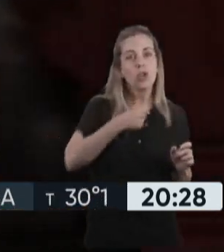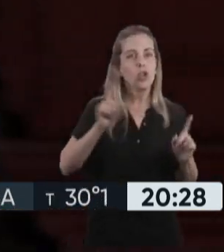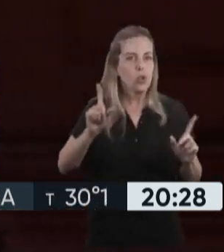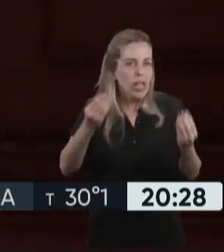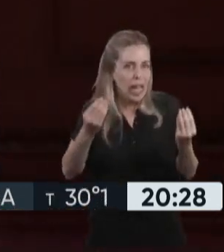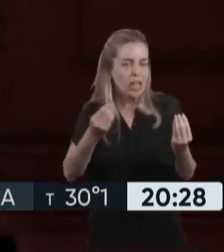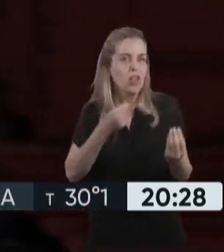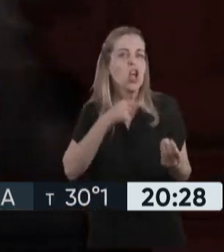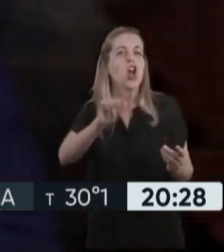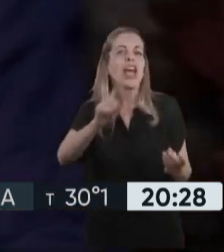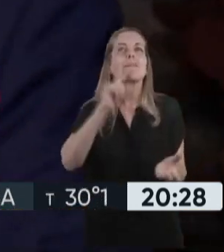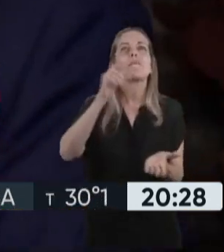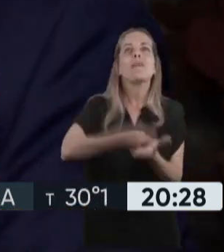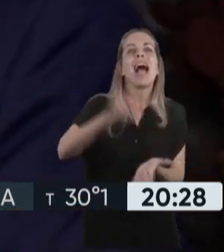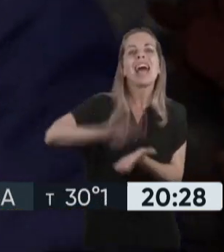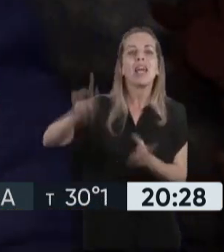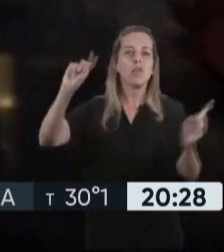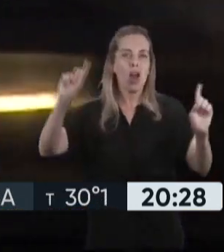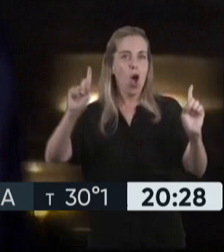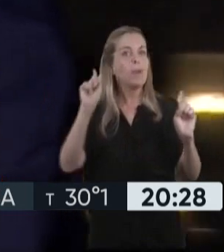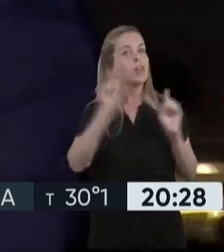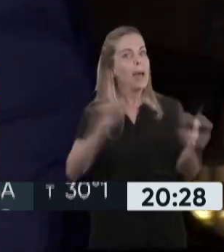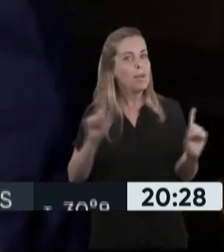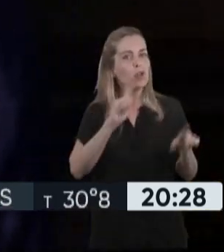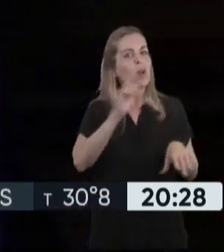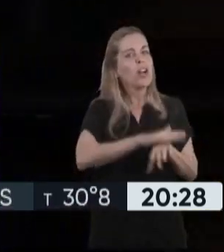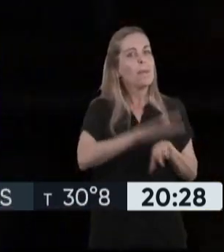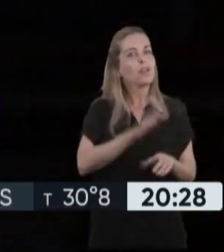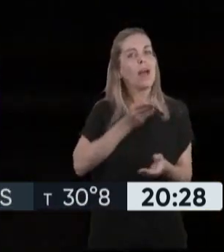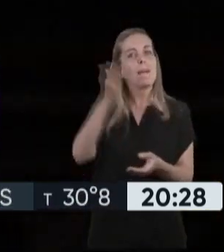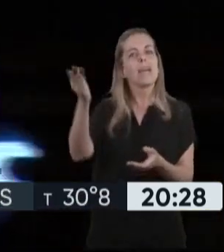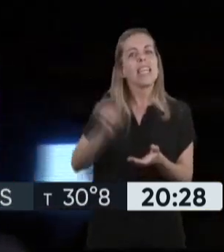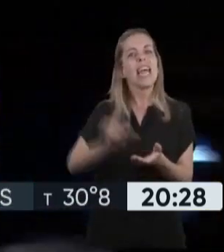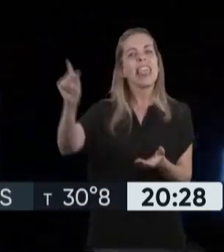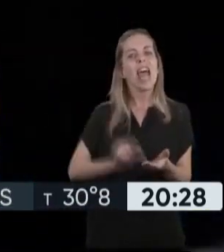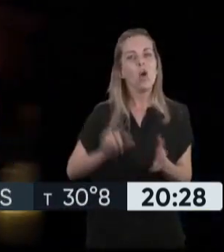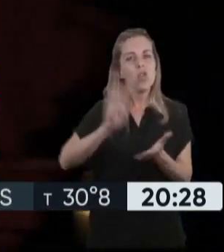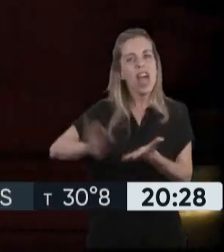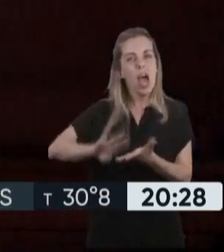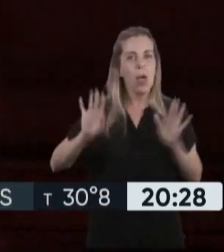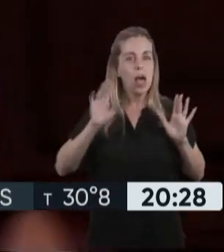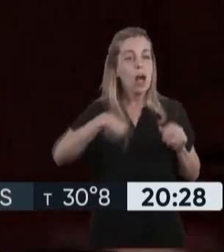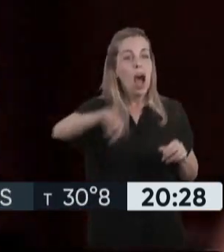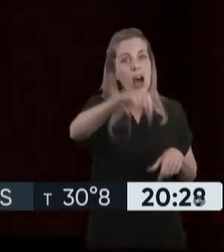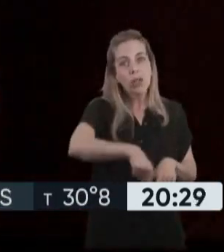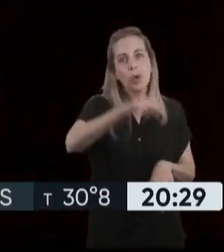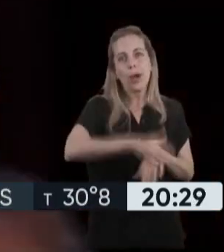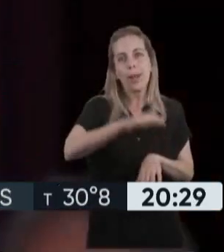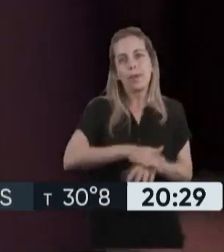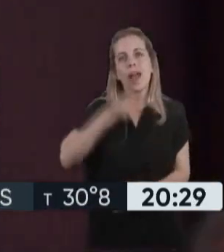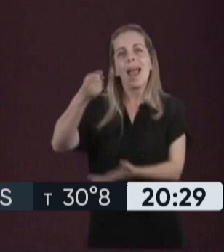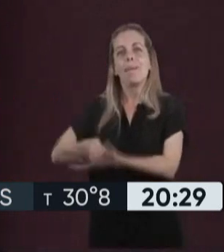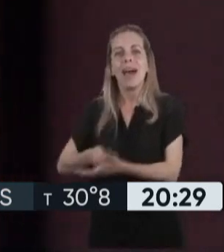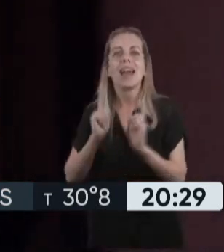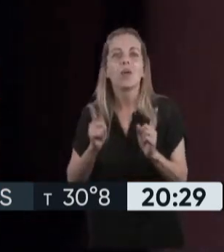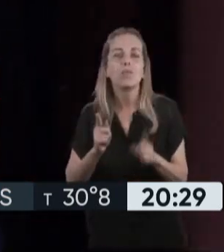deudas, tampoco somos los que las tomamos. Somos los que tenemos que hacernos cargo de las deudas que los sinvergüenzas nos